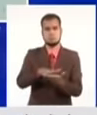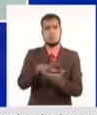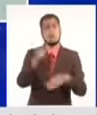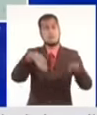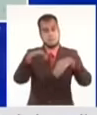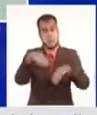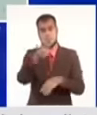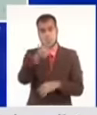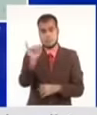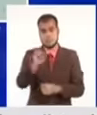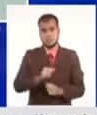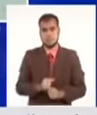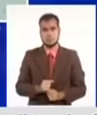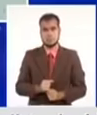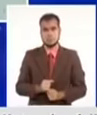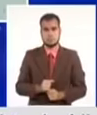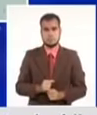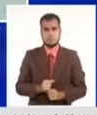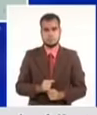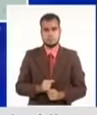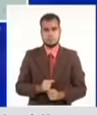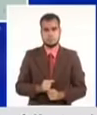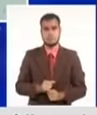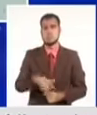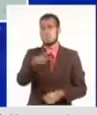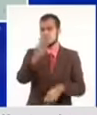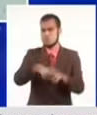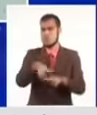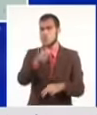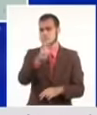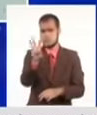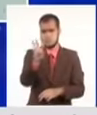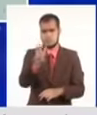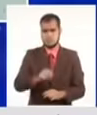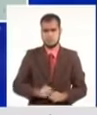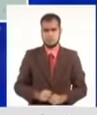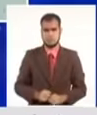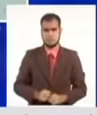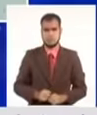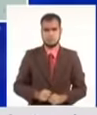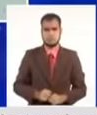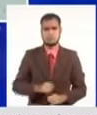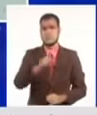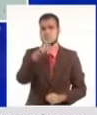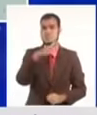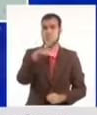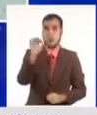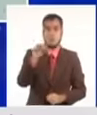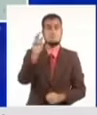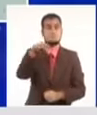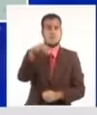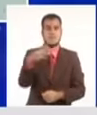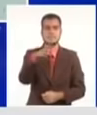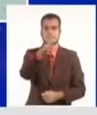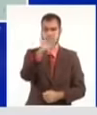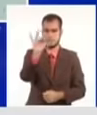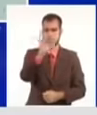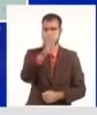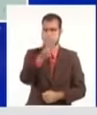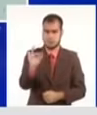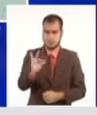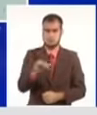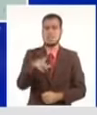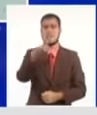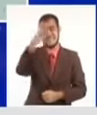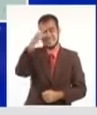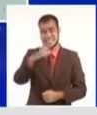46, Centro Habana 43, Cerro y Marianao con 37 cada uno, La Lisa